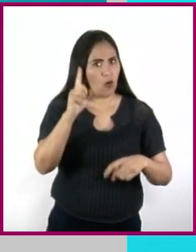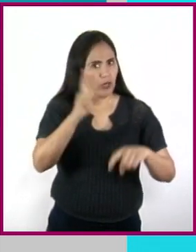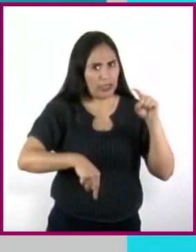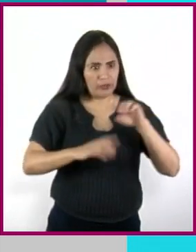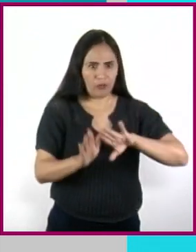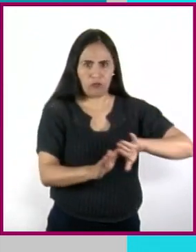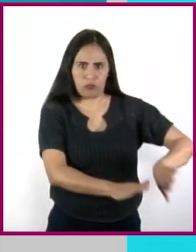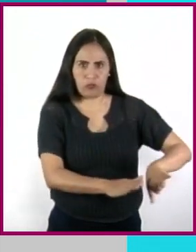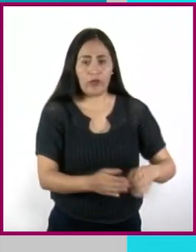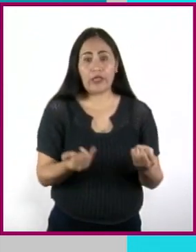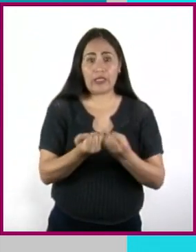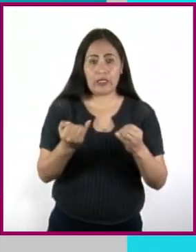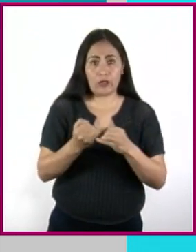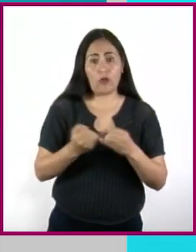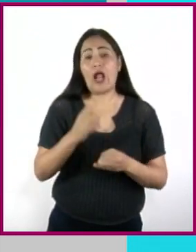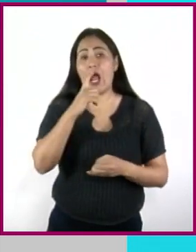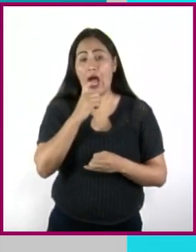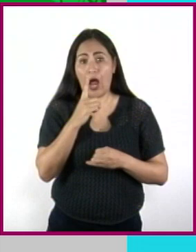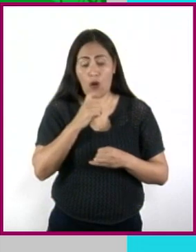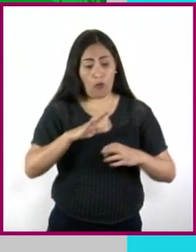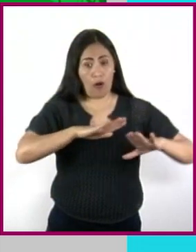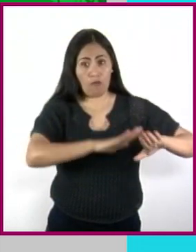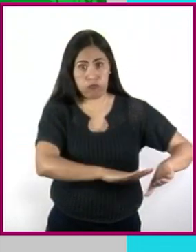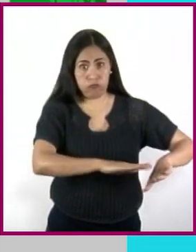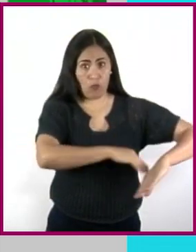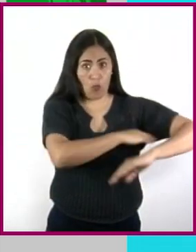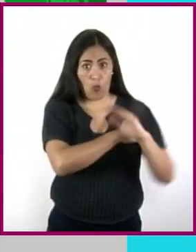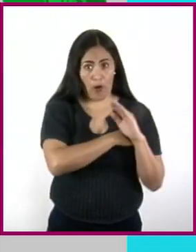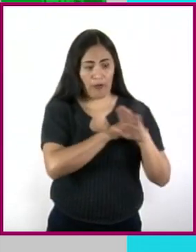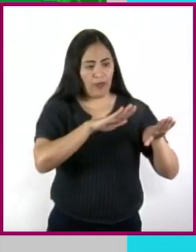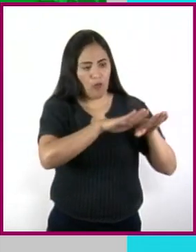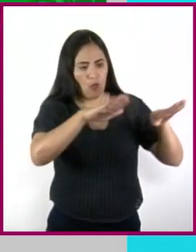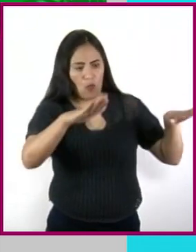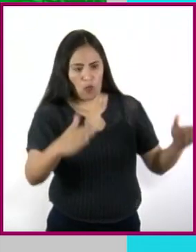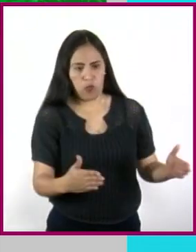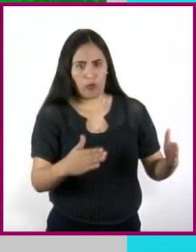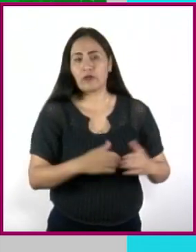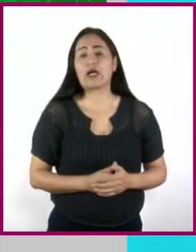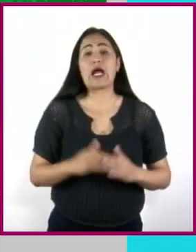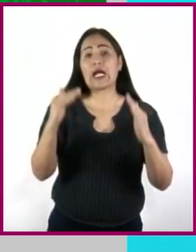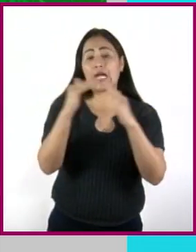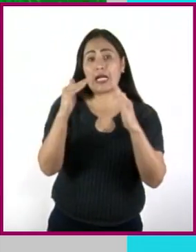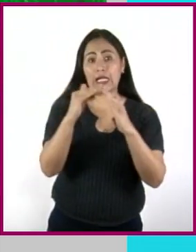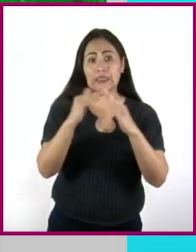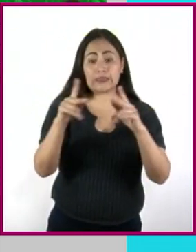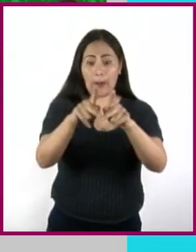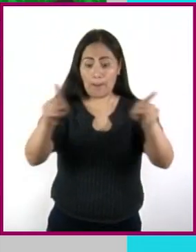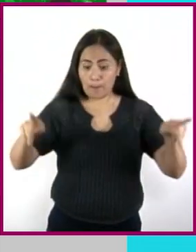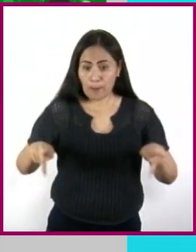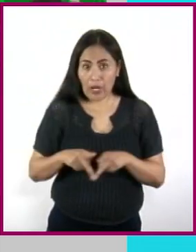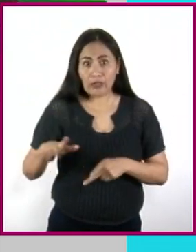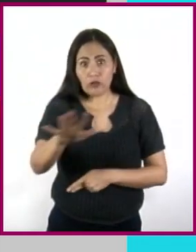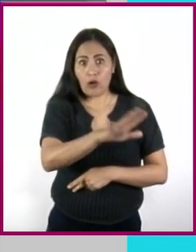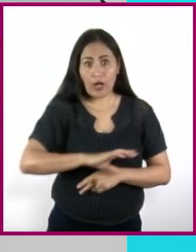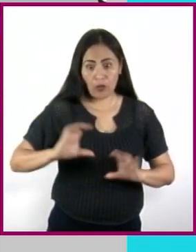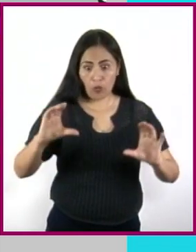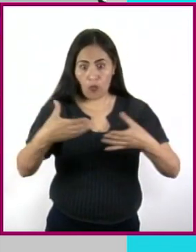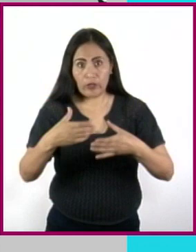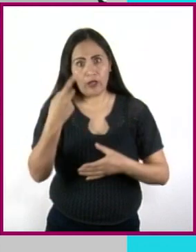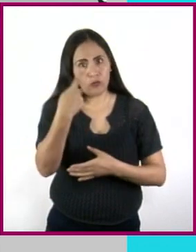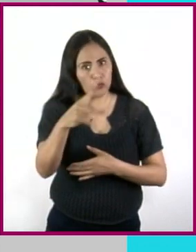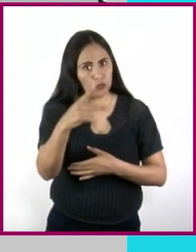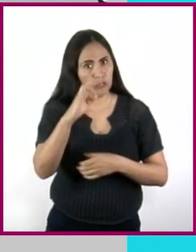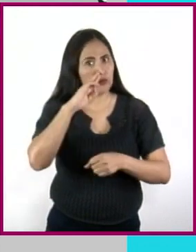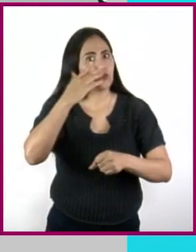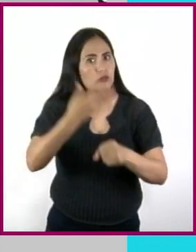los recipientes en los que la almacena para consumo. Su casa, su patio y su comunidad son su responsabilidad. Al mosquito